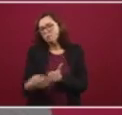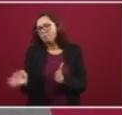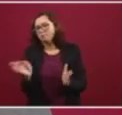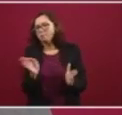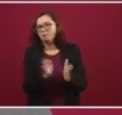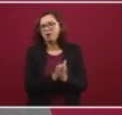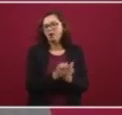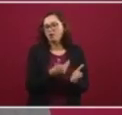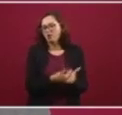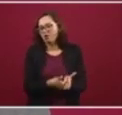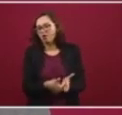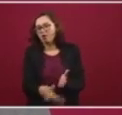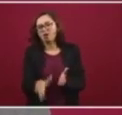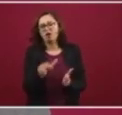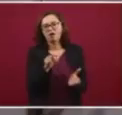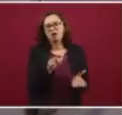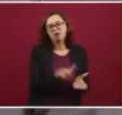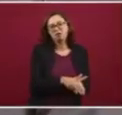porque